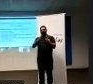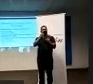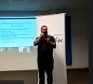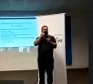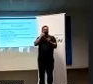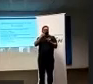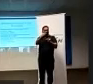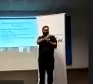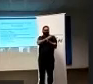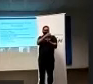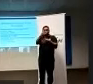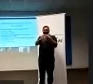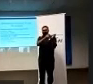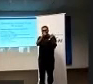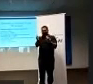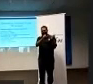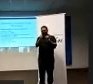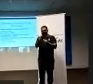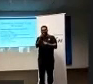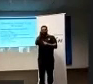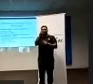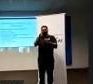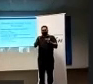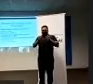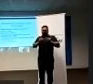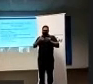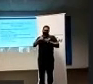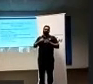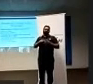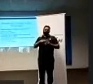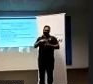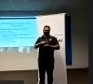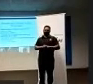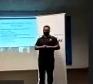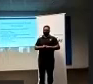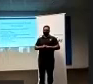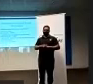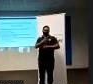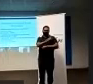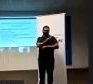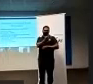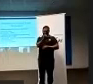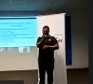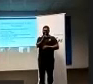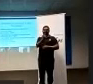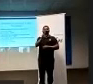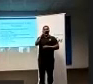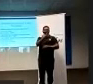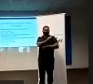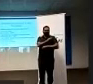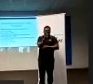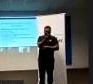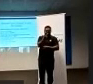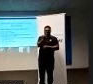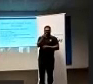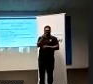afectados que las mujeres, 66 versus 33% después de la primera dosis, y 79 versus 20%